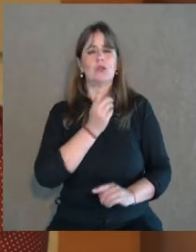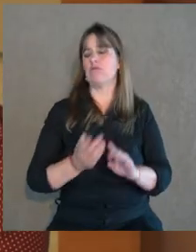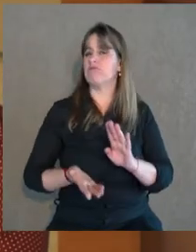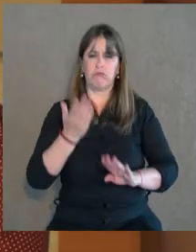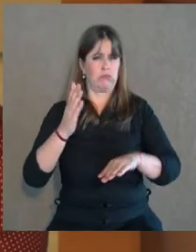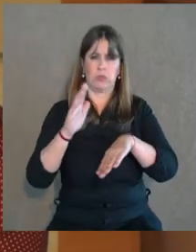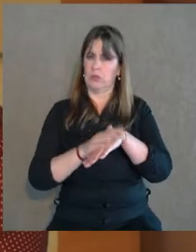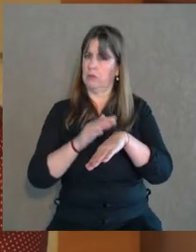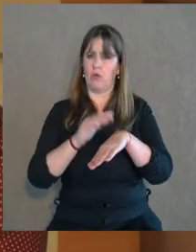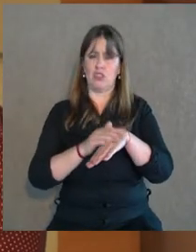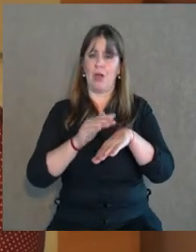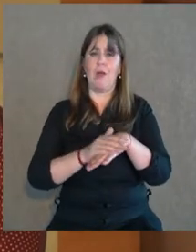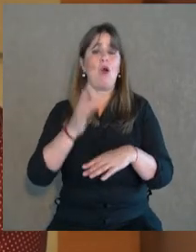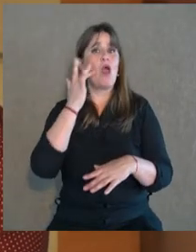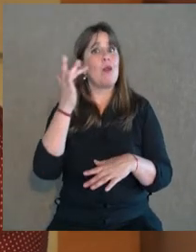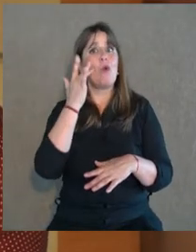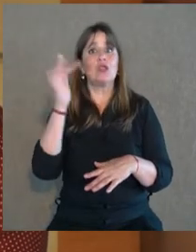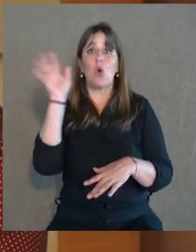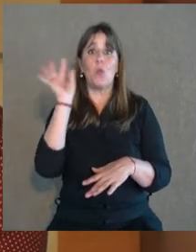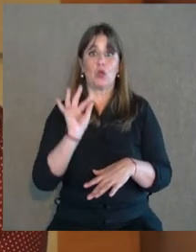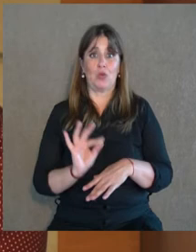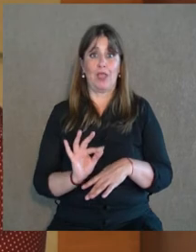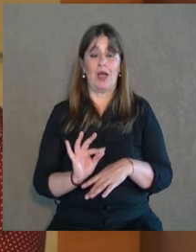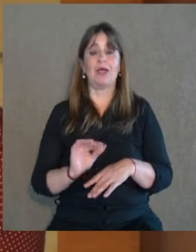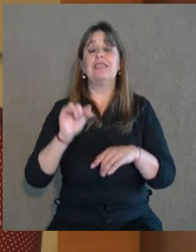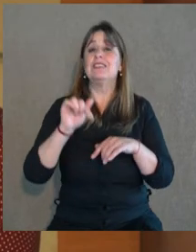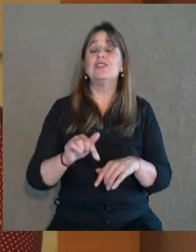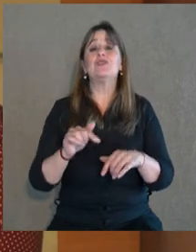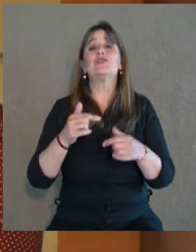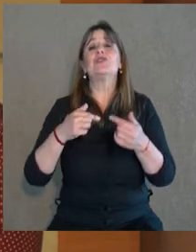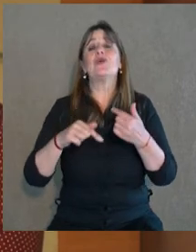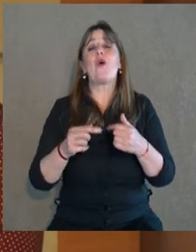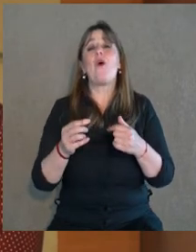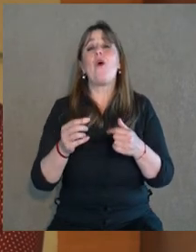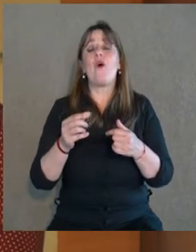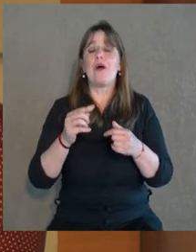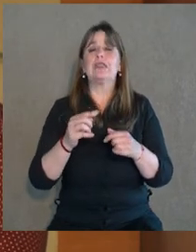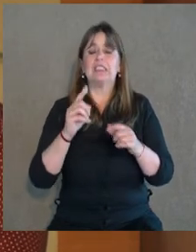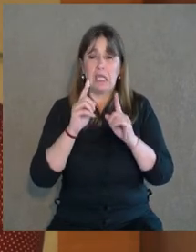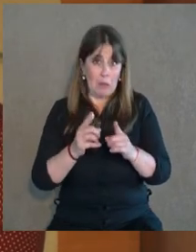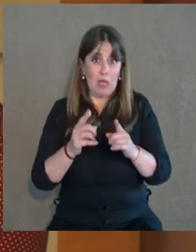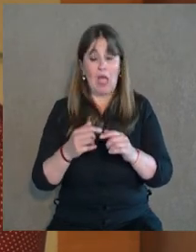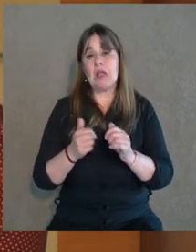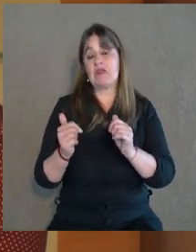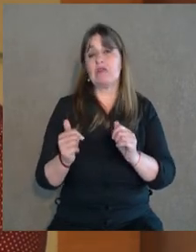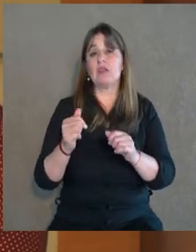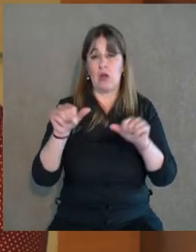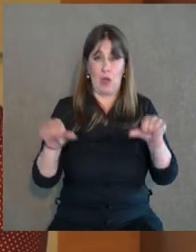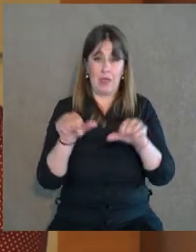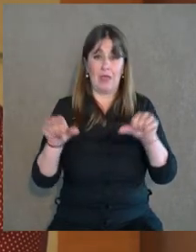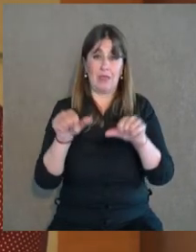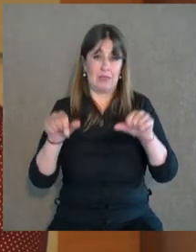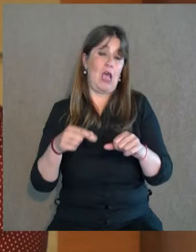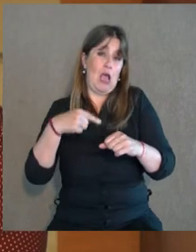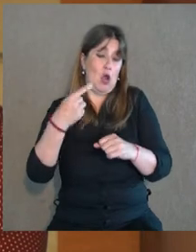y es una hermosa oportunidad cada vez yo tuve la oportunidad de hacer la sinfonía concertante del mismo motor